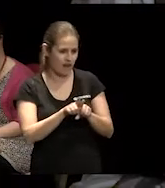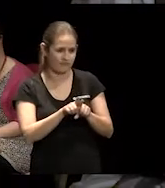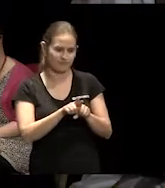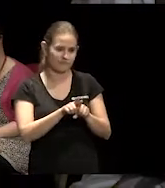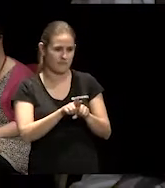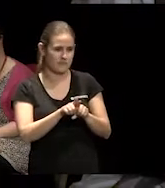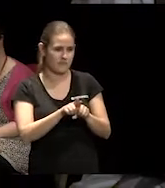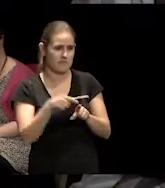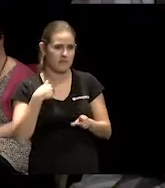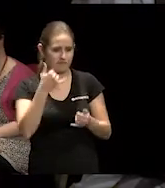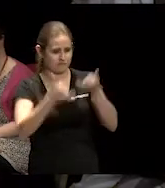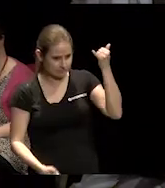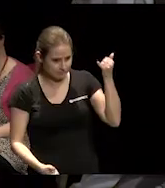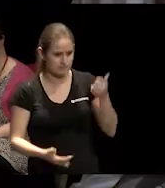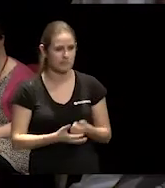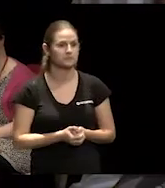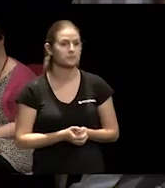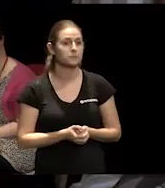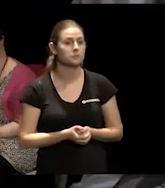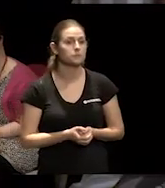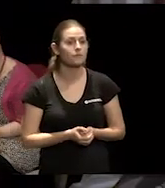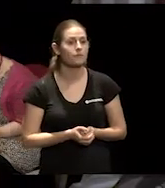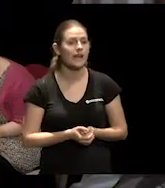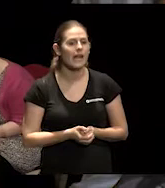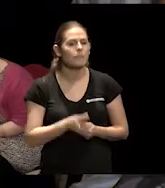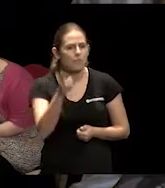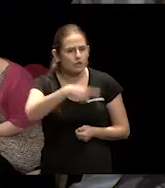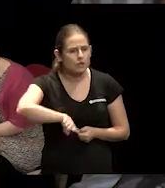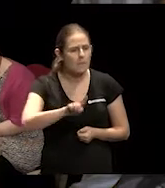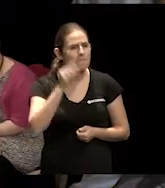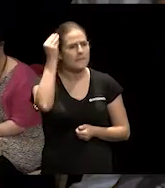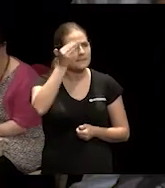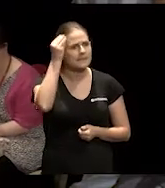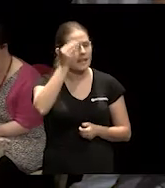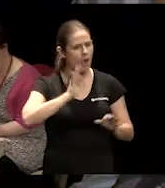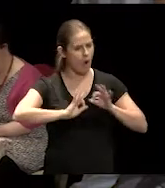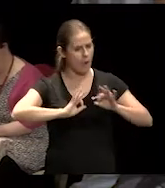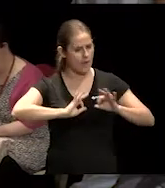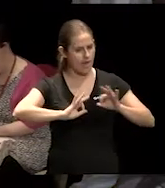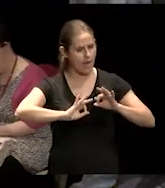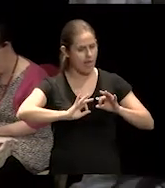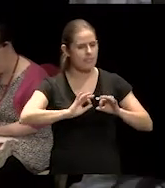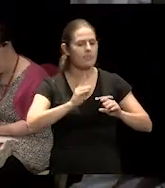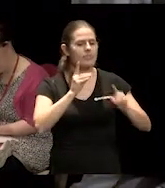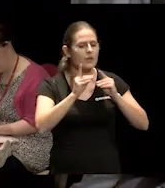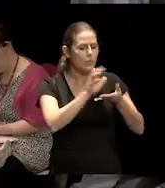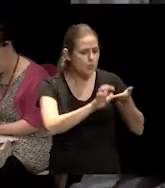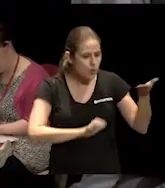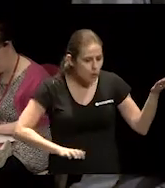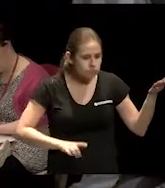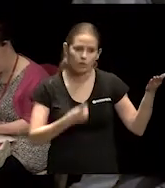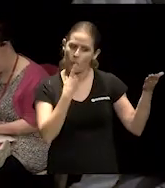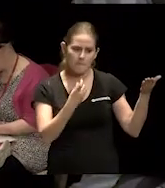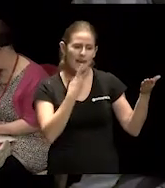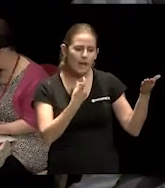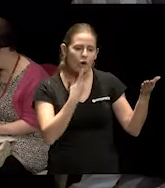Y también eso, ¿cómo se difiere? ¿Cómo decidís en caso de obras que tienen un discurso más complejo o que son